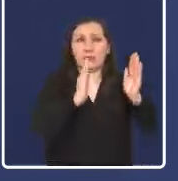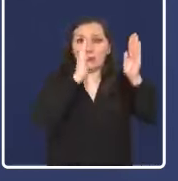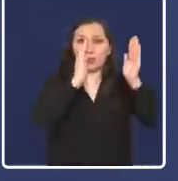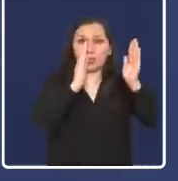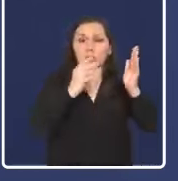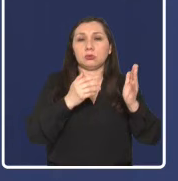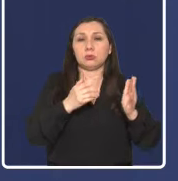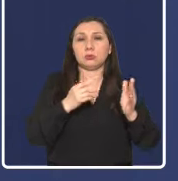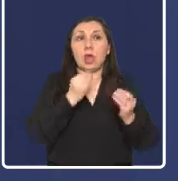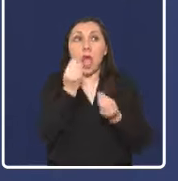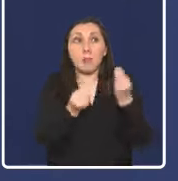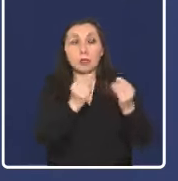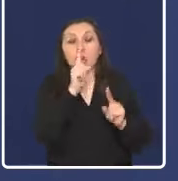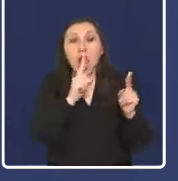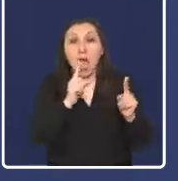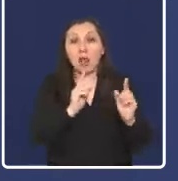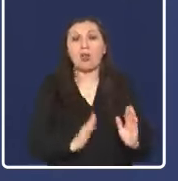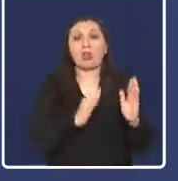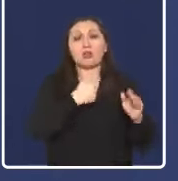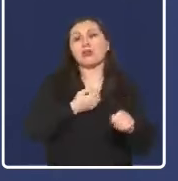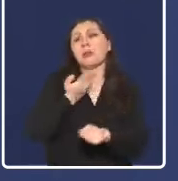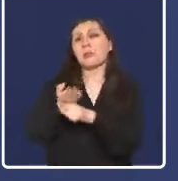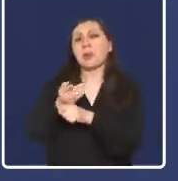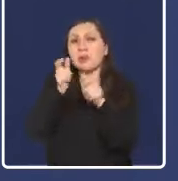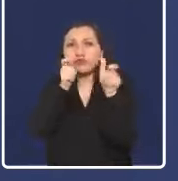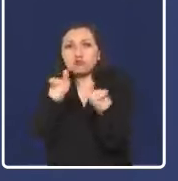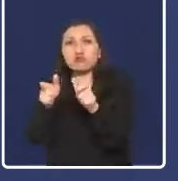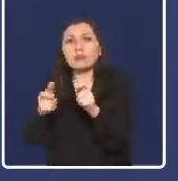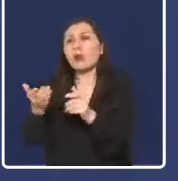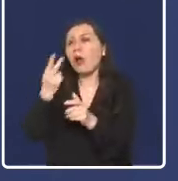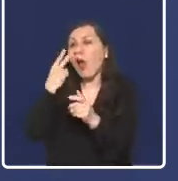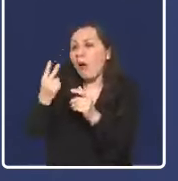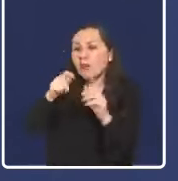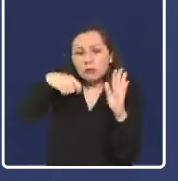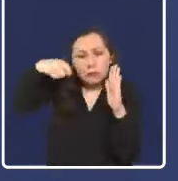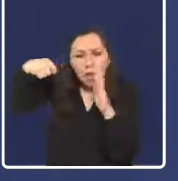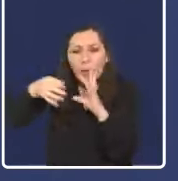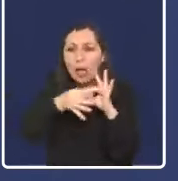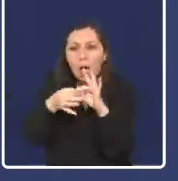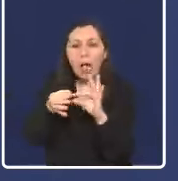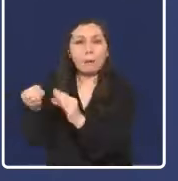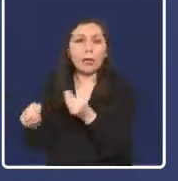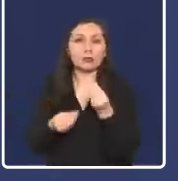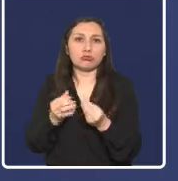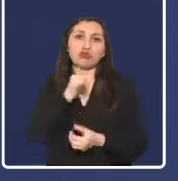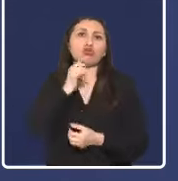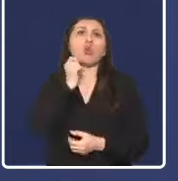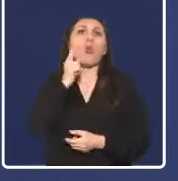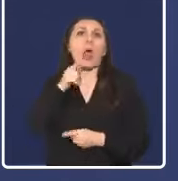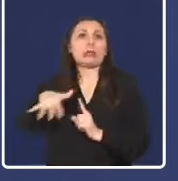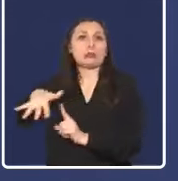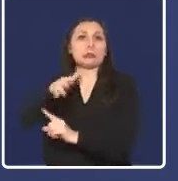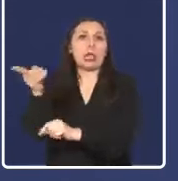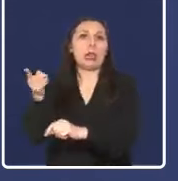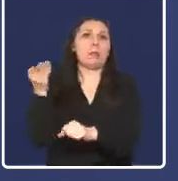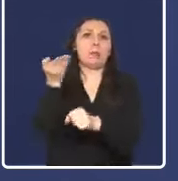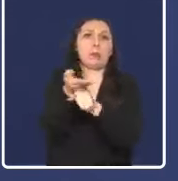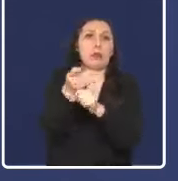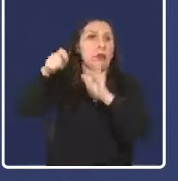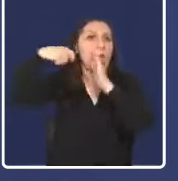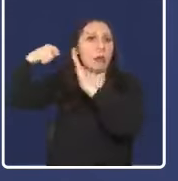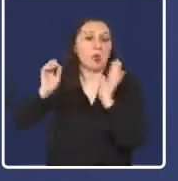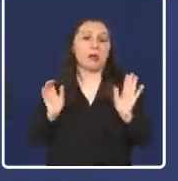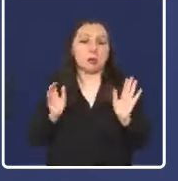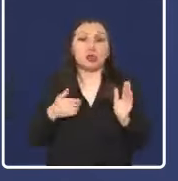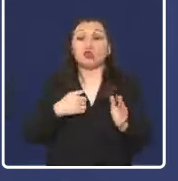y pasaba algo en el edificio, uno le pedía al conserje revisar las cámaras, como a ver qué pasó. No sé cuál es el contexto en el que se pidió, yo les estoy